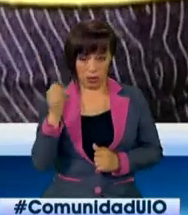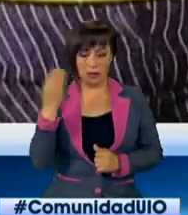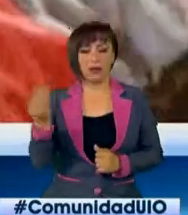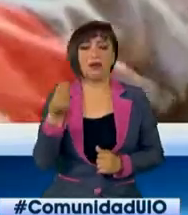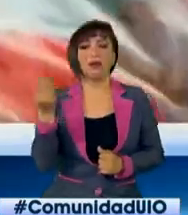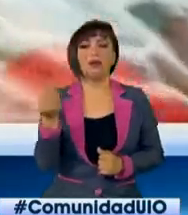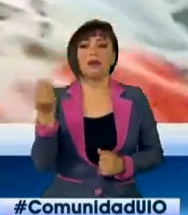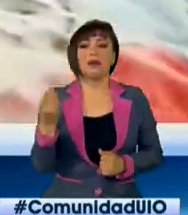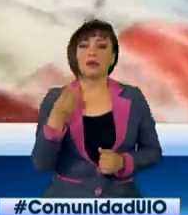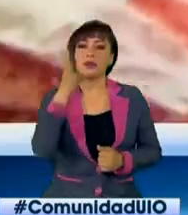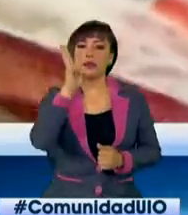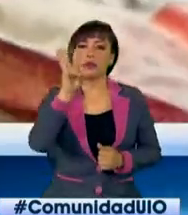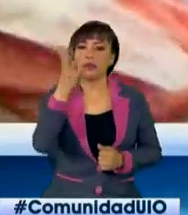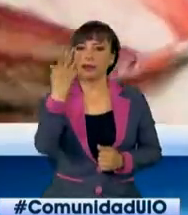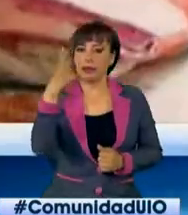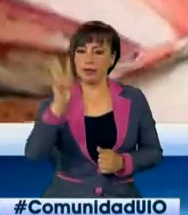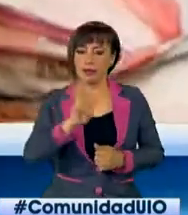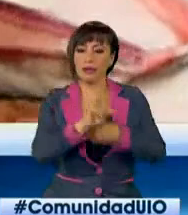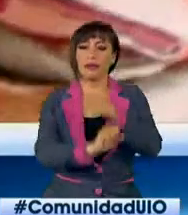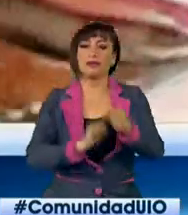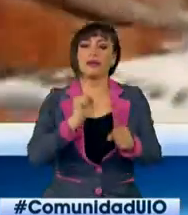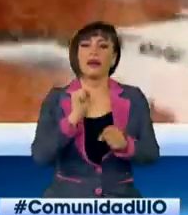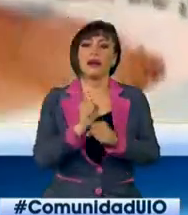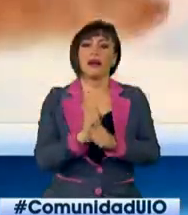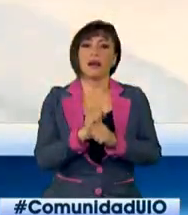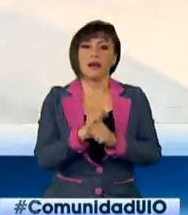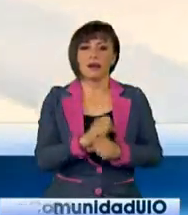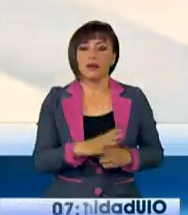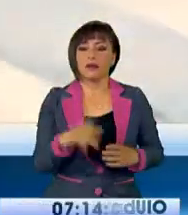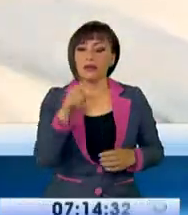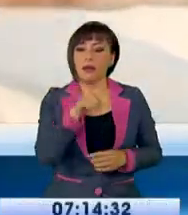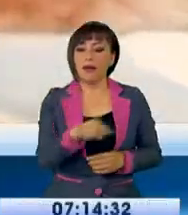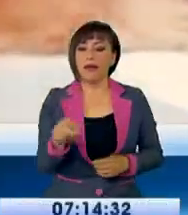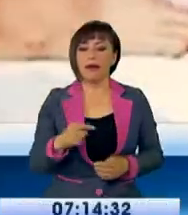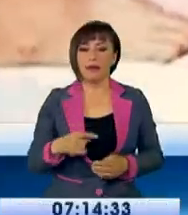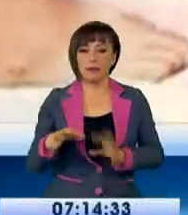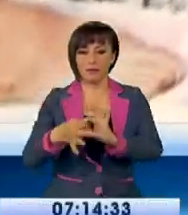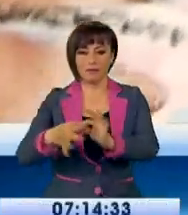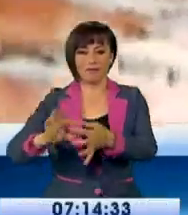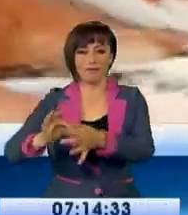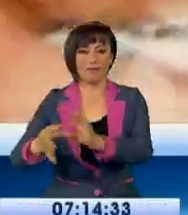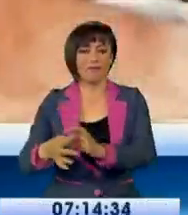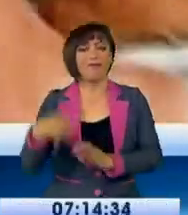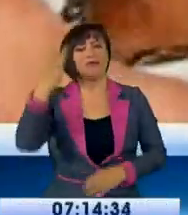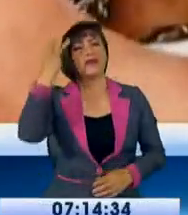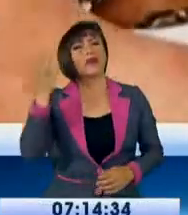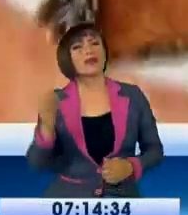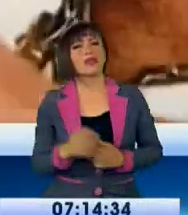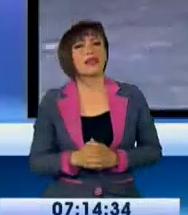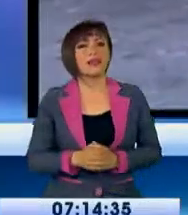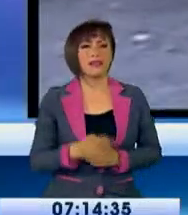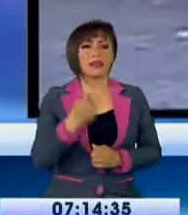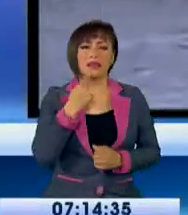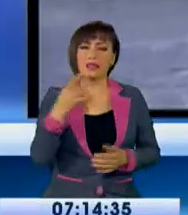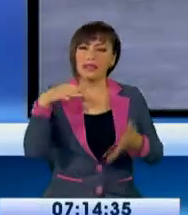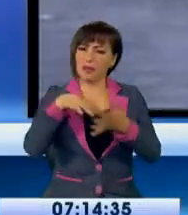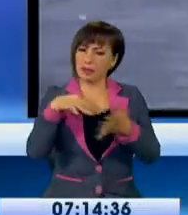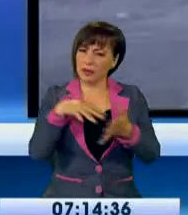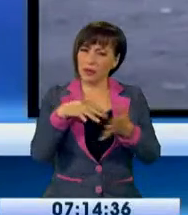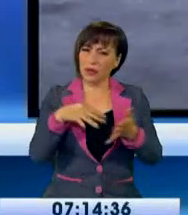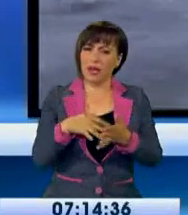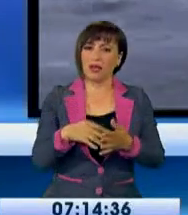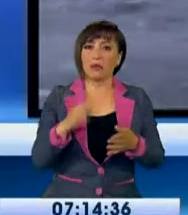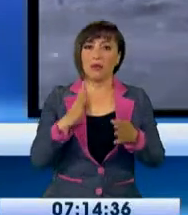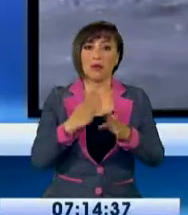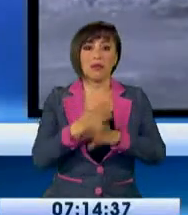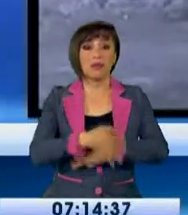años, tuvo que ser encadenado por sus padres. Pero, ¿por qué? Estaba estudiando bien y cuando menos de un momento a otro se